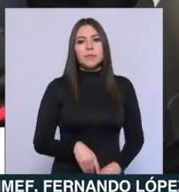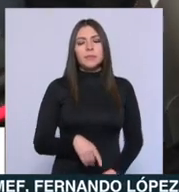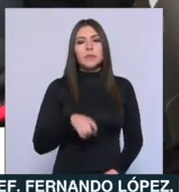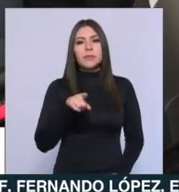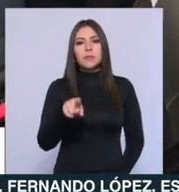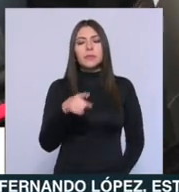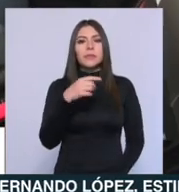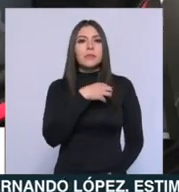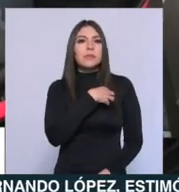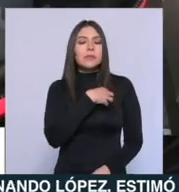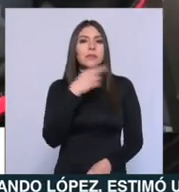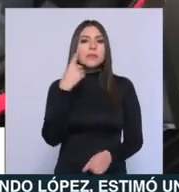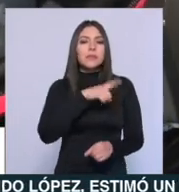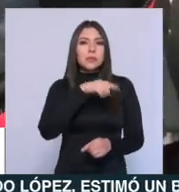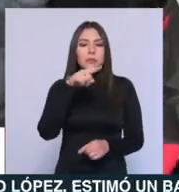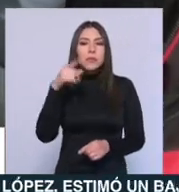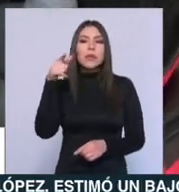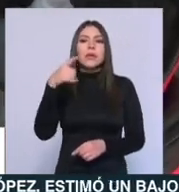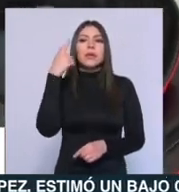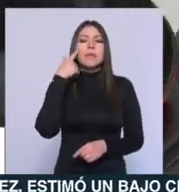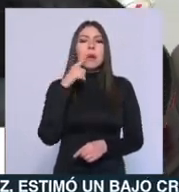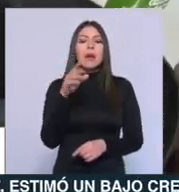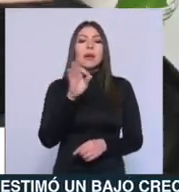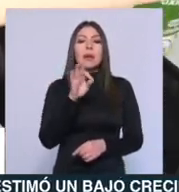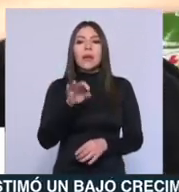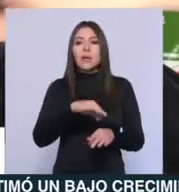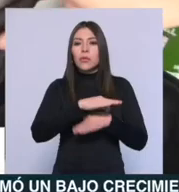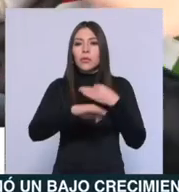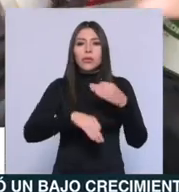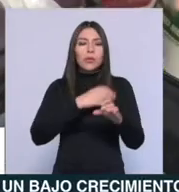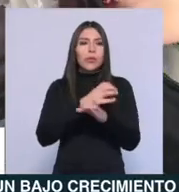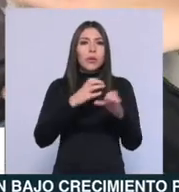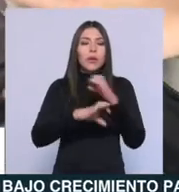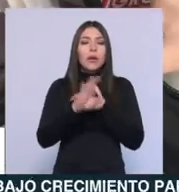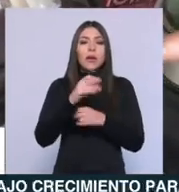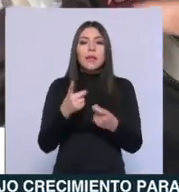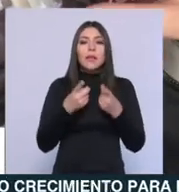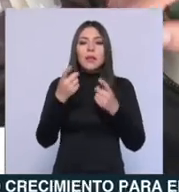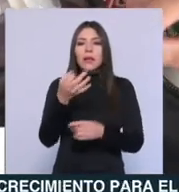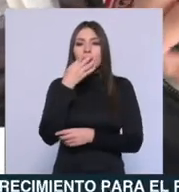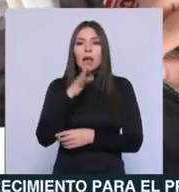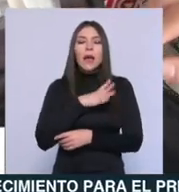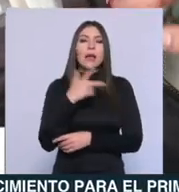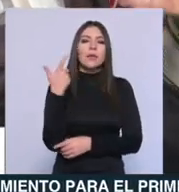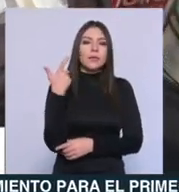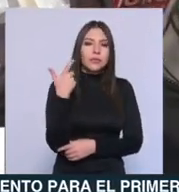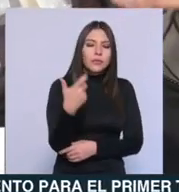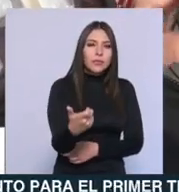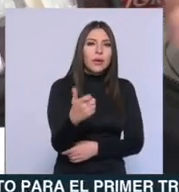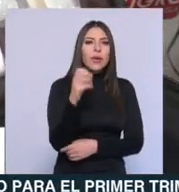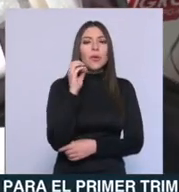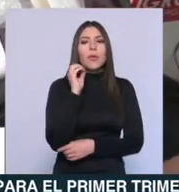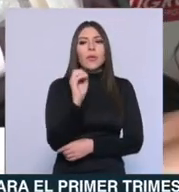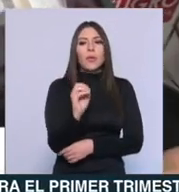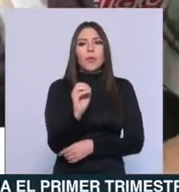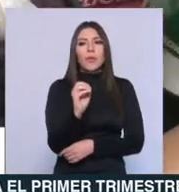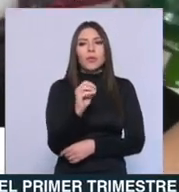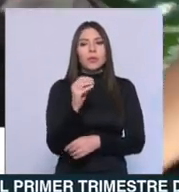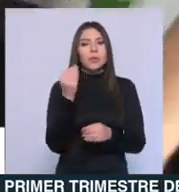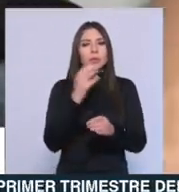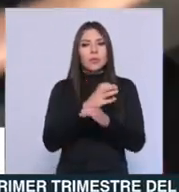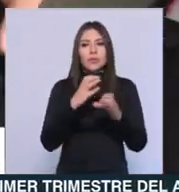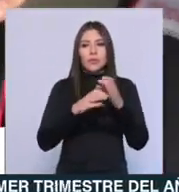a los pacientes y todos los aditamentos que necesitamos, como jeringas o